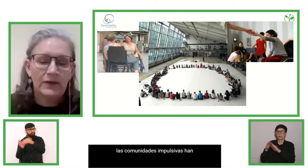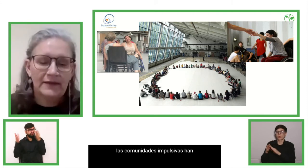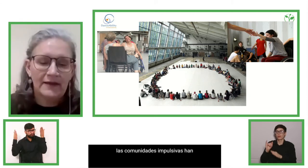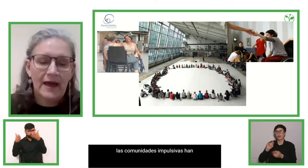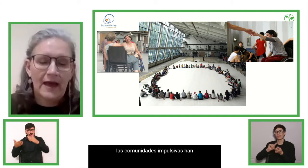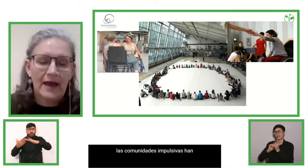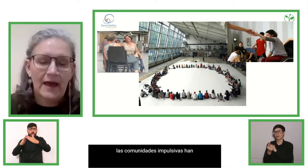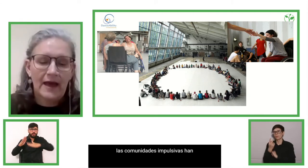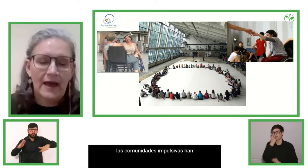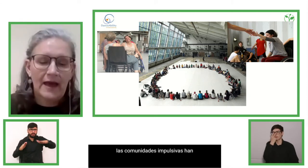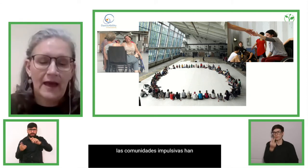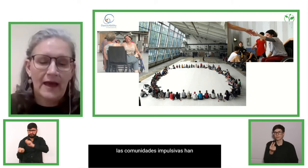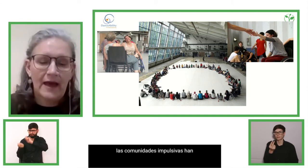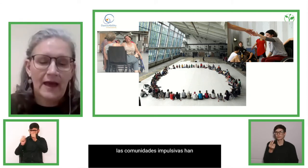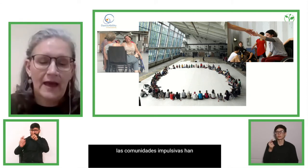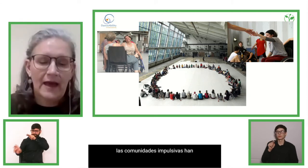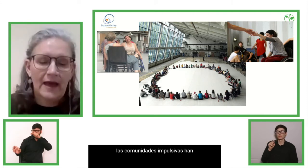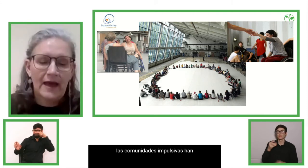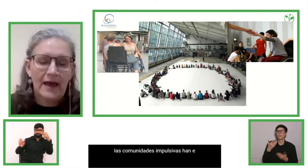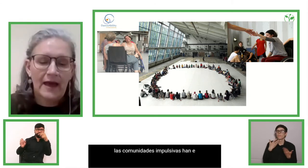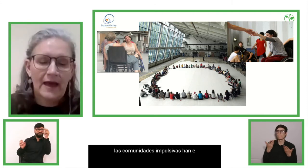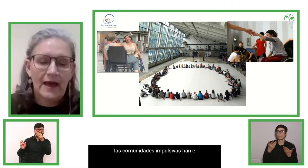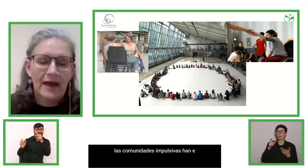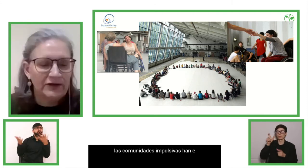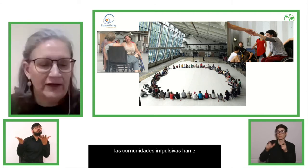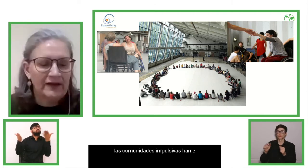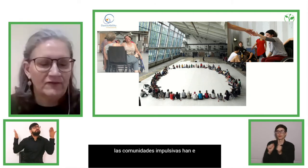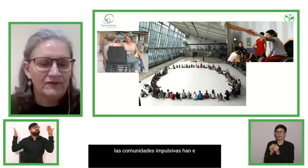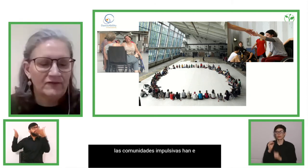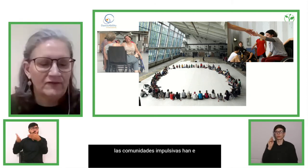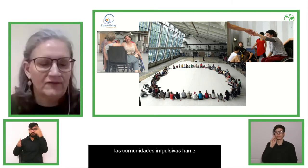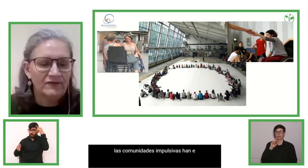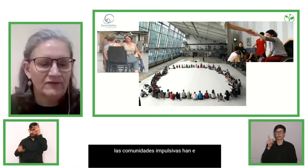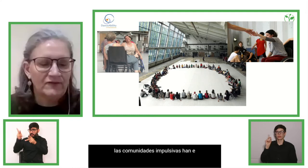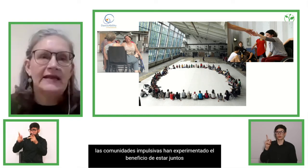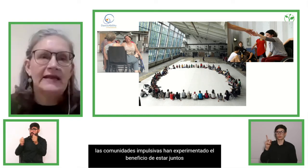y las relaciones entre las personas con y sin discapacidades.